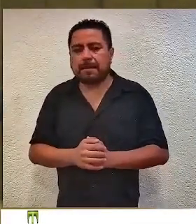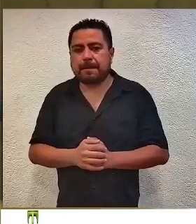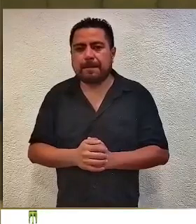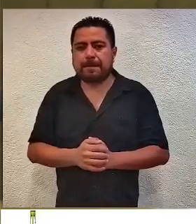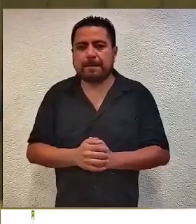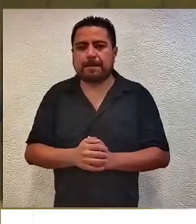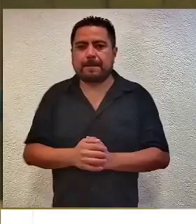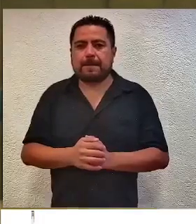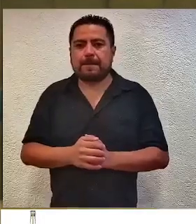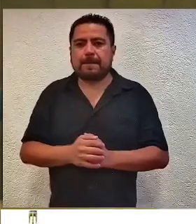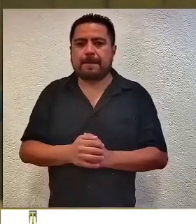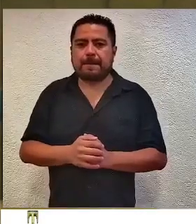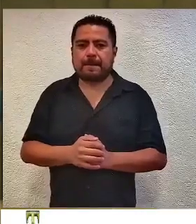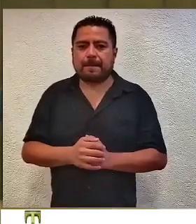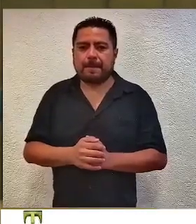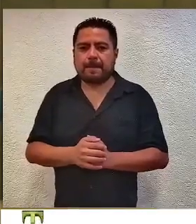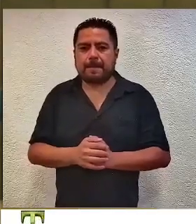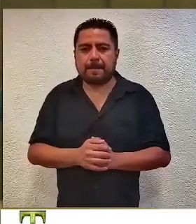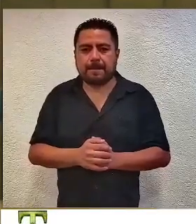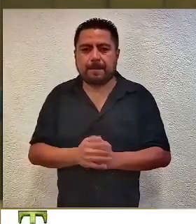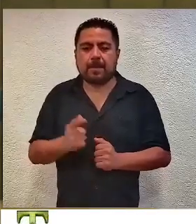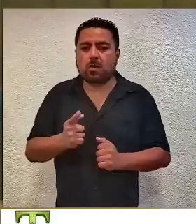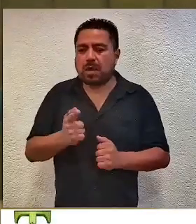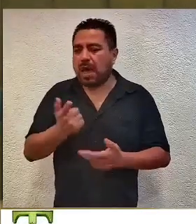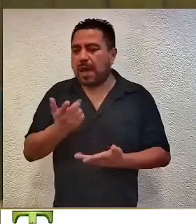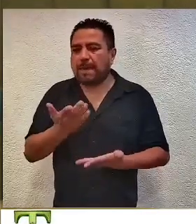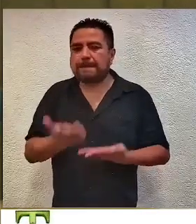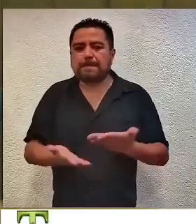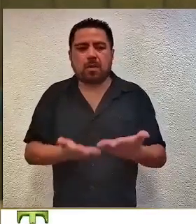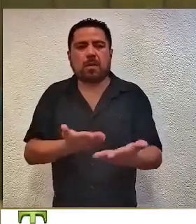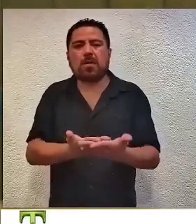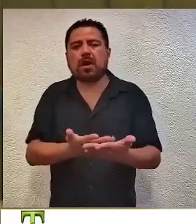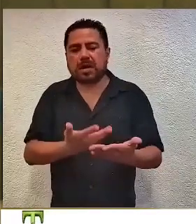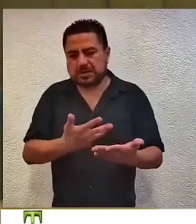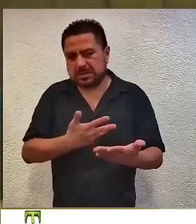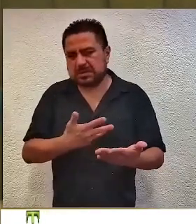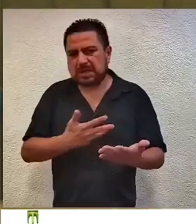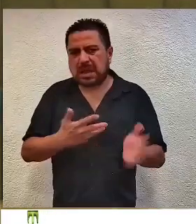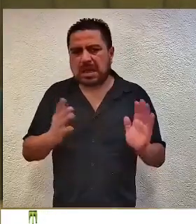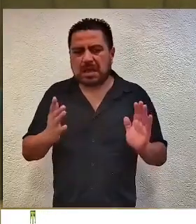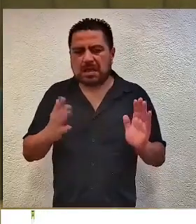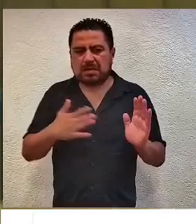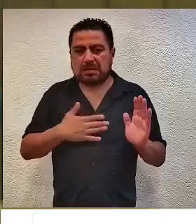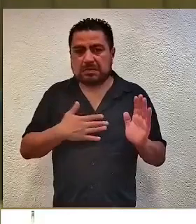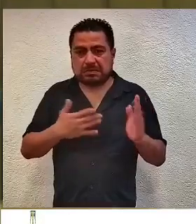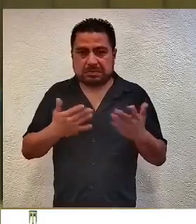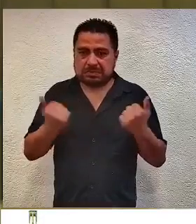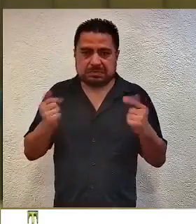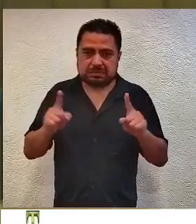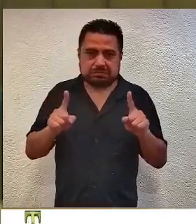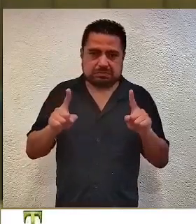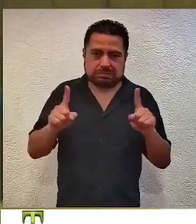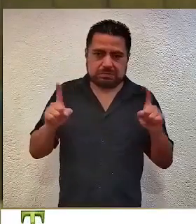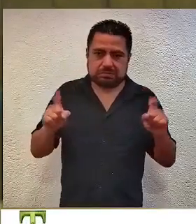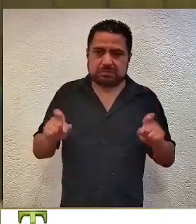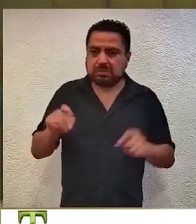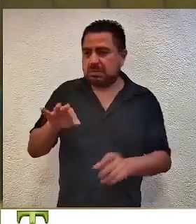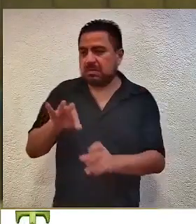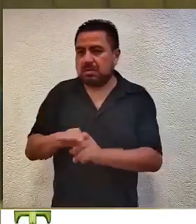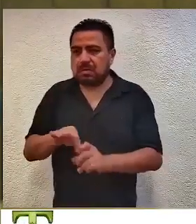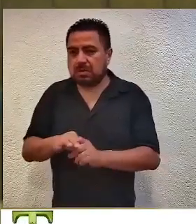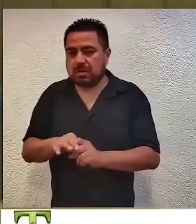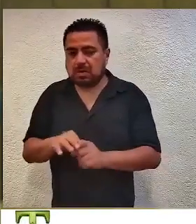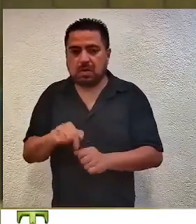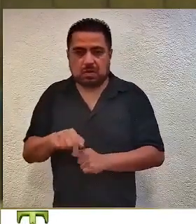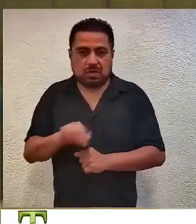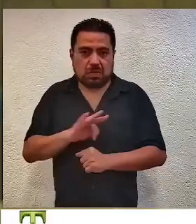digamos, una propuesta en la cual ignoro cuál vaya a ser la votación, la puedo